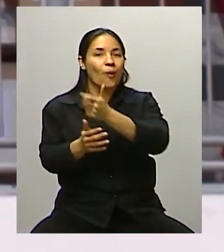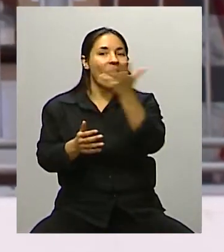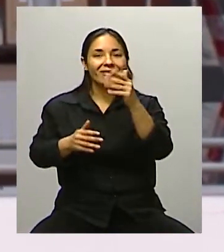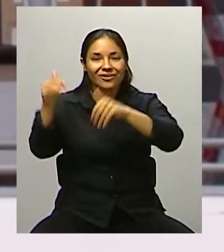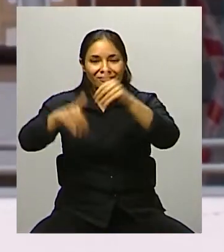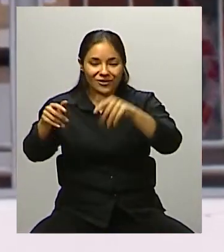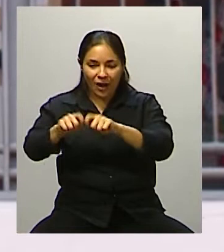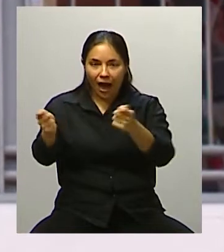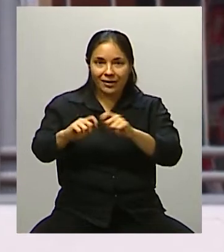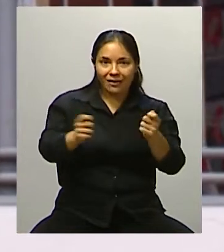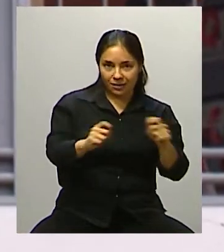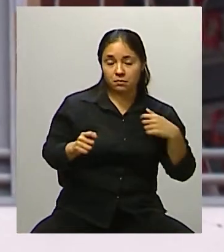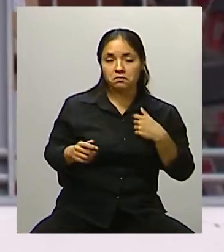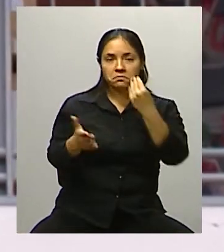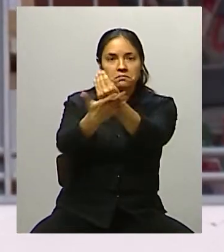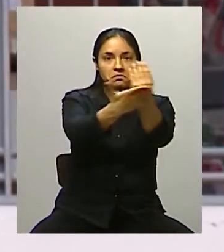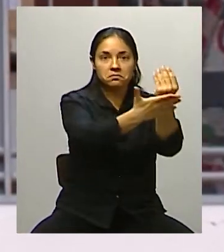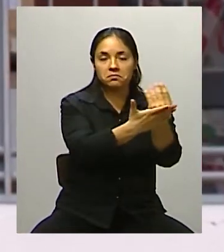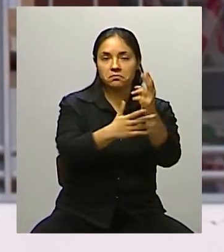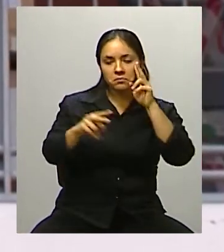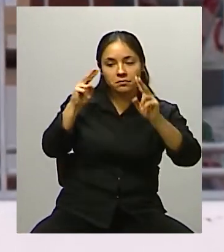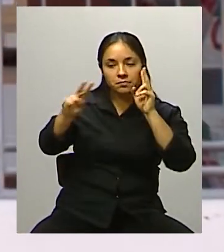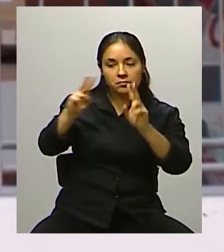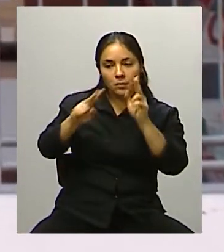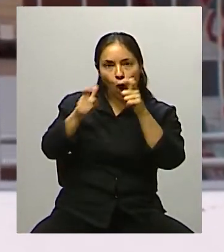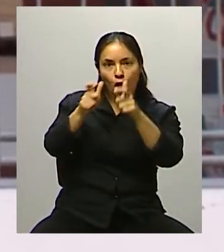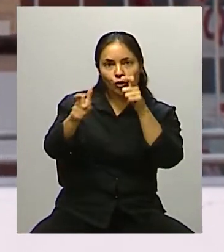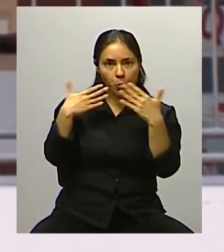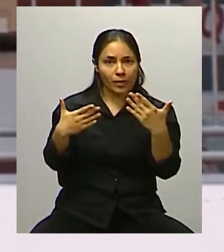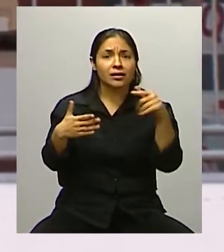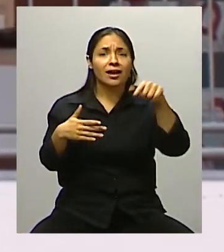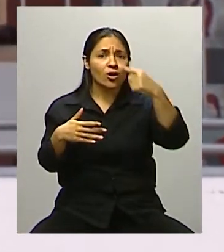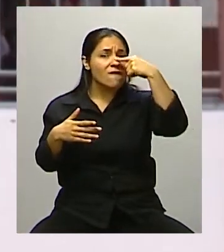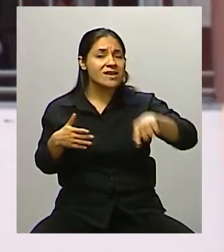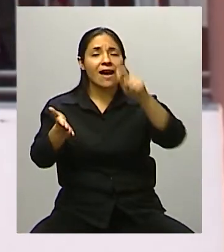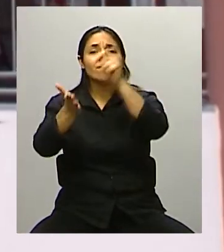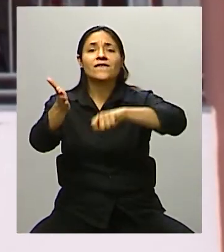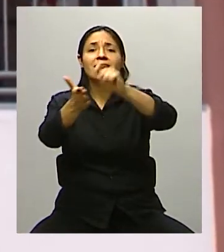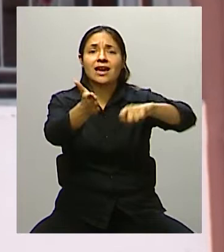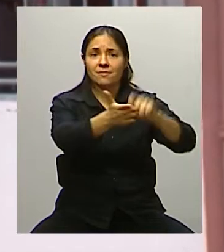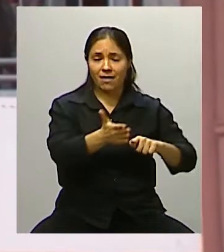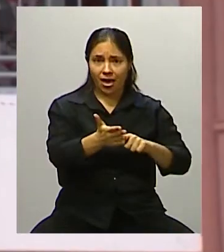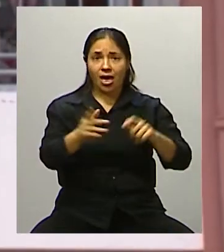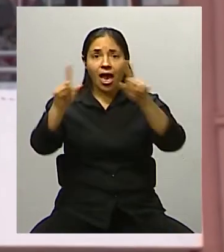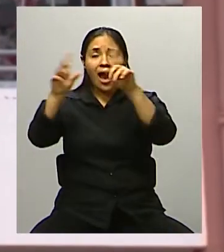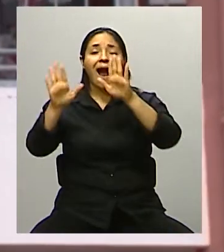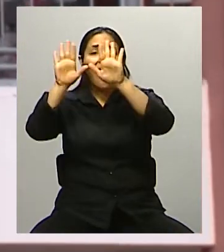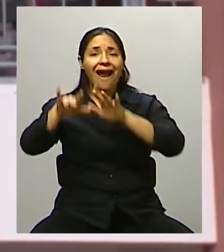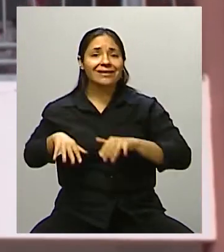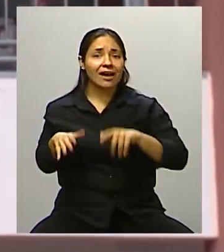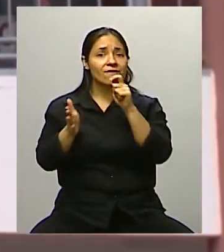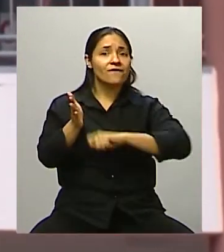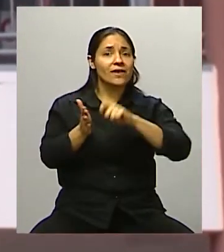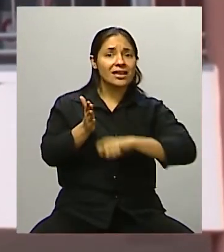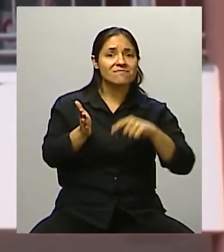de duplicados suficiente por partidos políticos que intervienen. Y todos los fiscales se llevan ese acta. O sea que querer